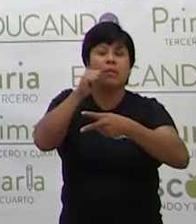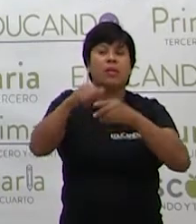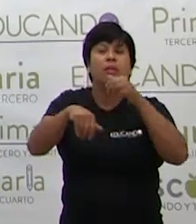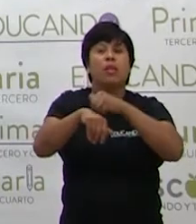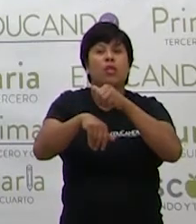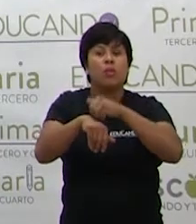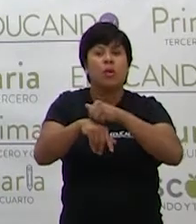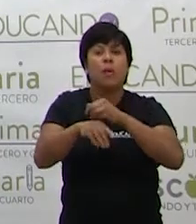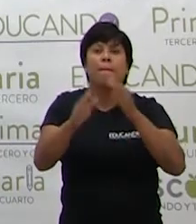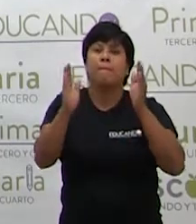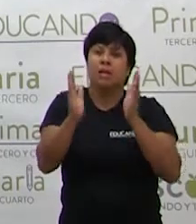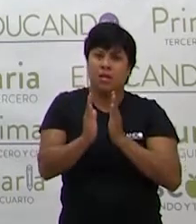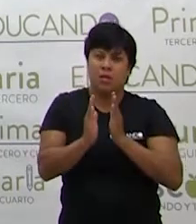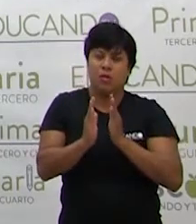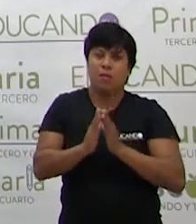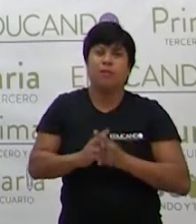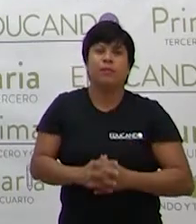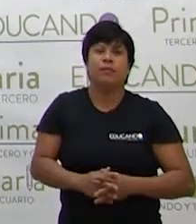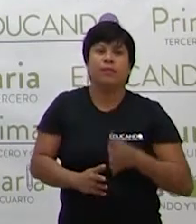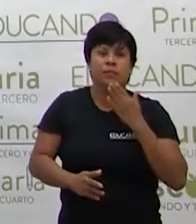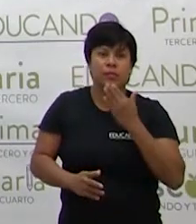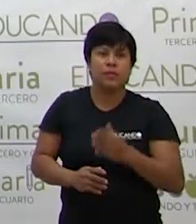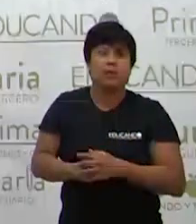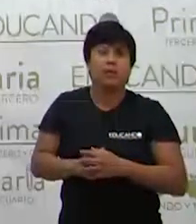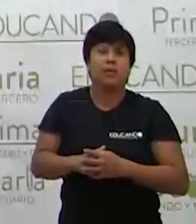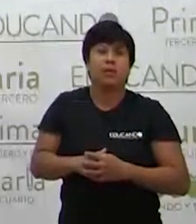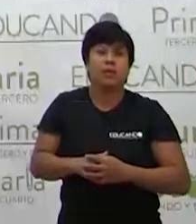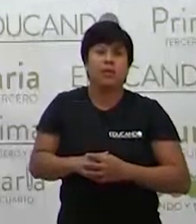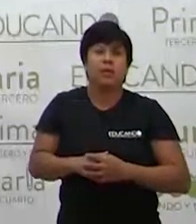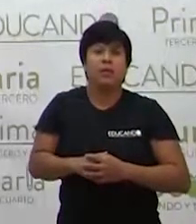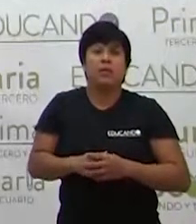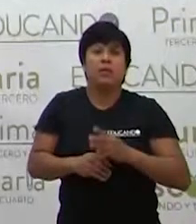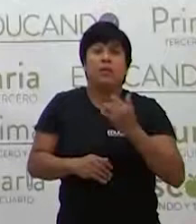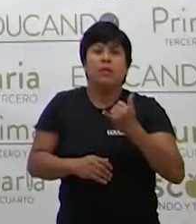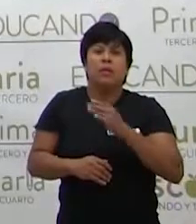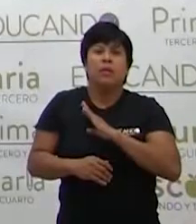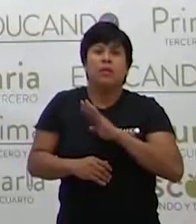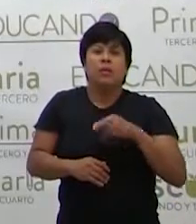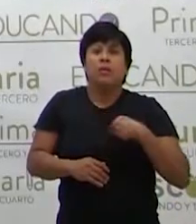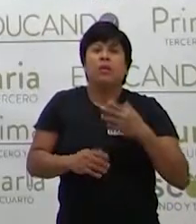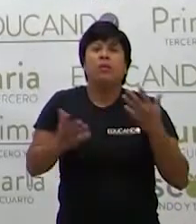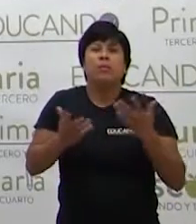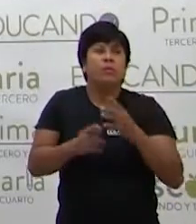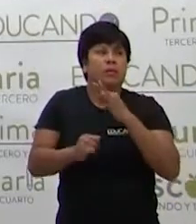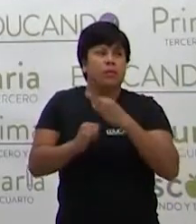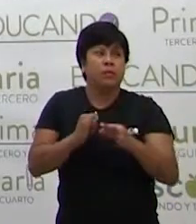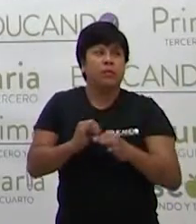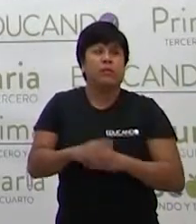más pequeño. Muy bien. Y vamos a hacer el último.